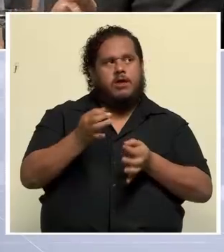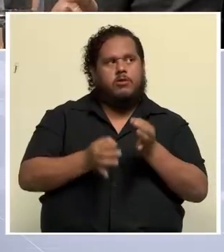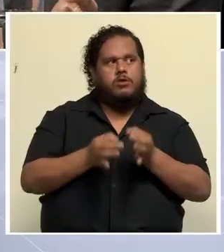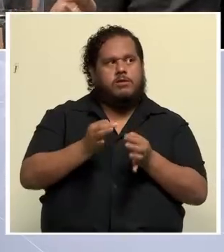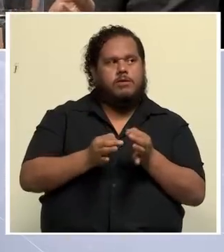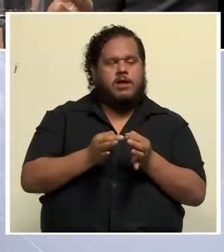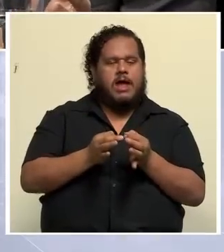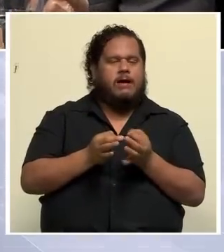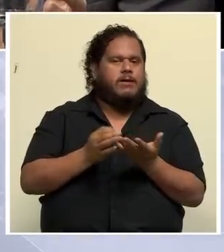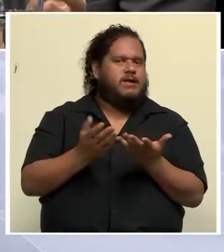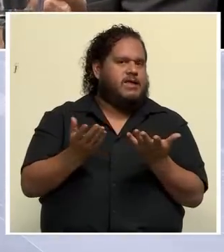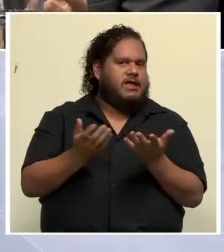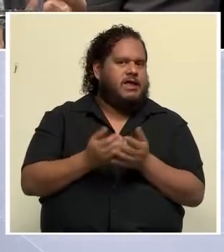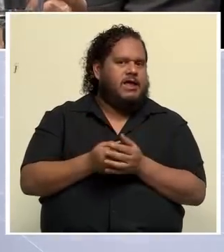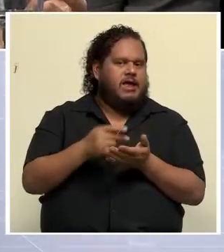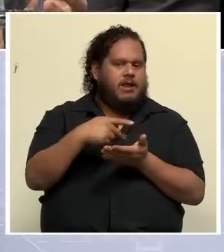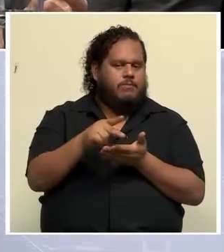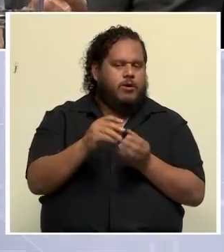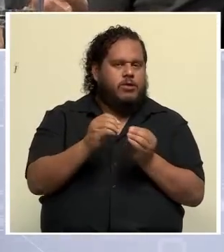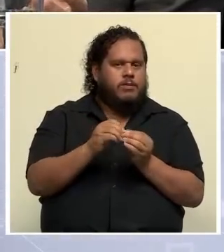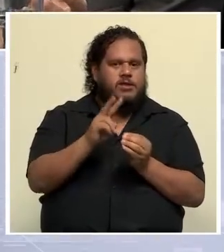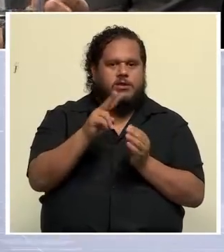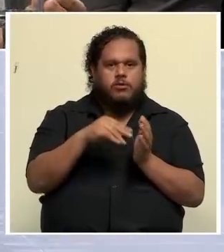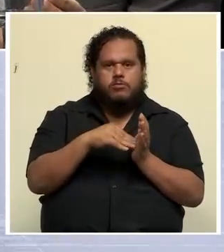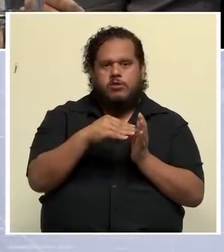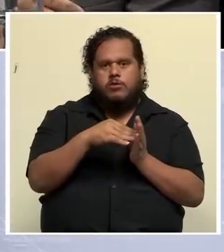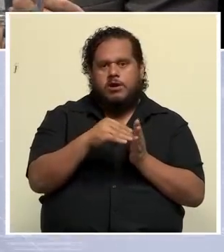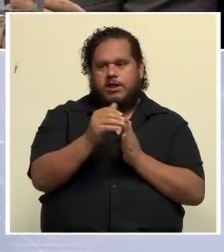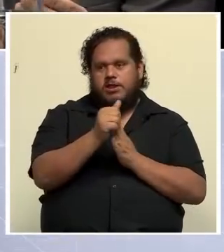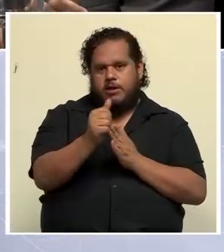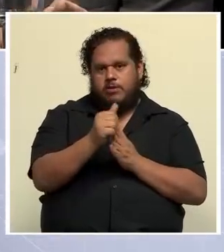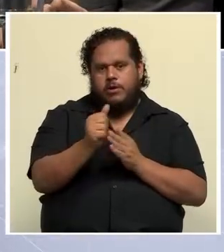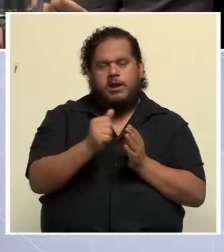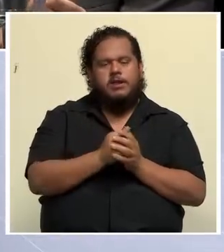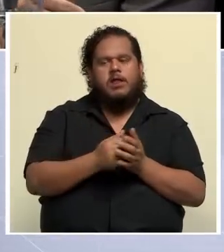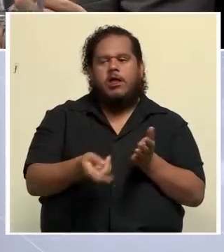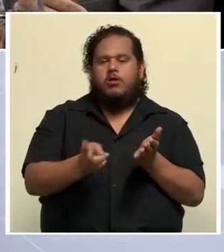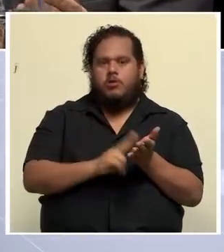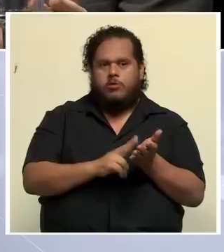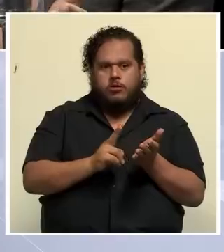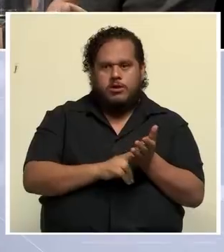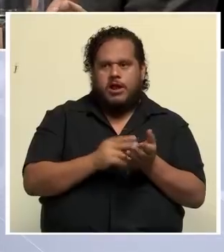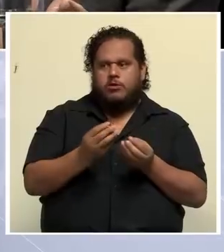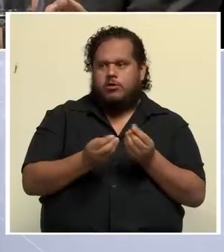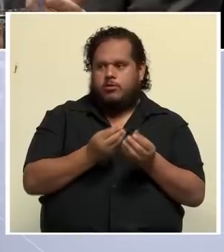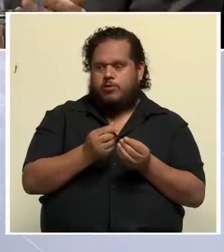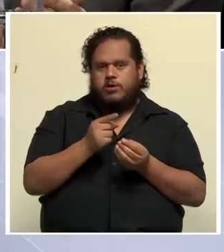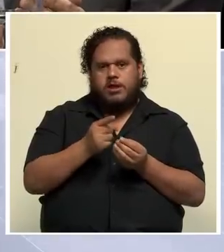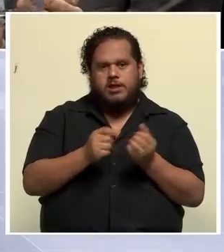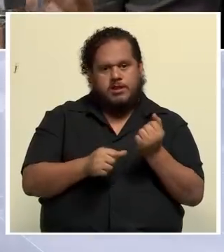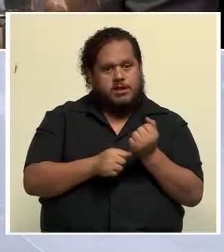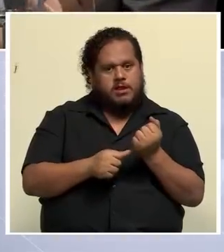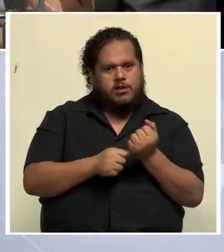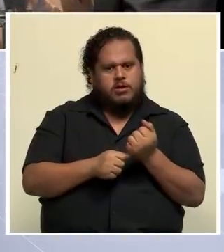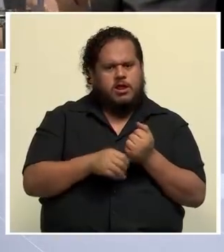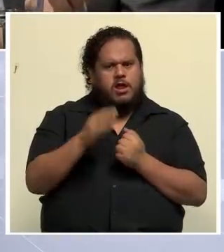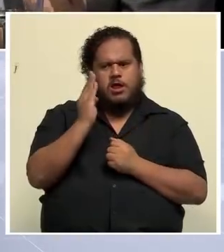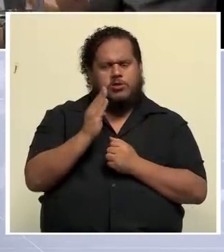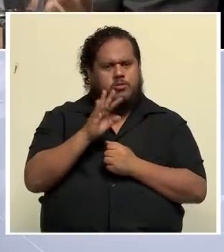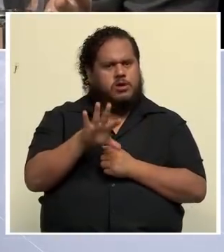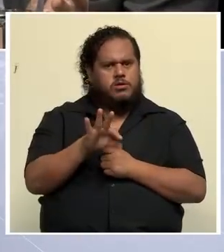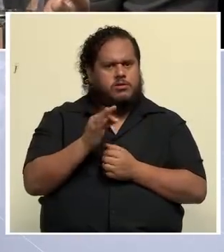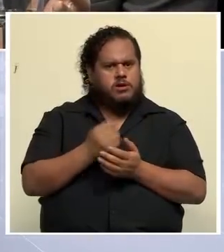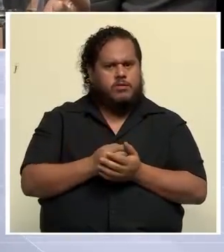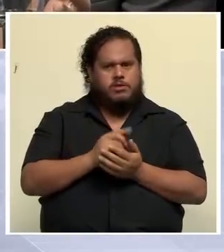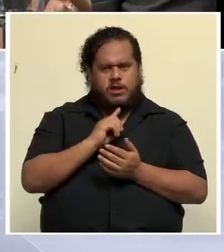justificaban supuestamente el pago de más de $2 millones. Los contratos, los productos de esas asesorías, nunca los encontramos.